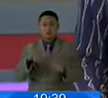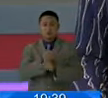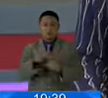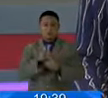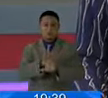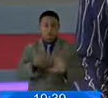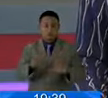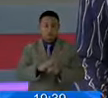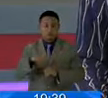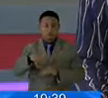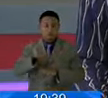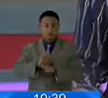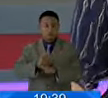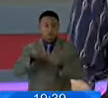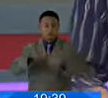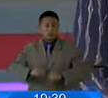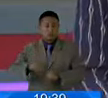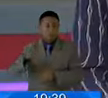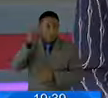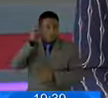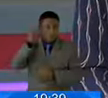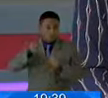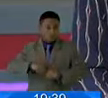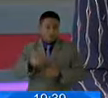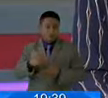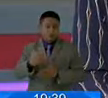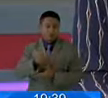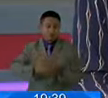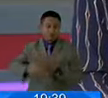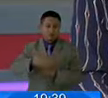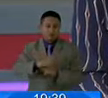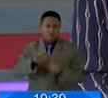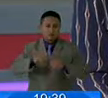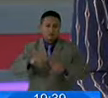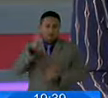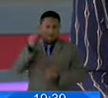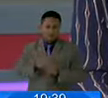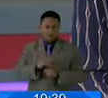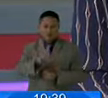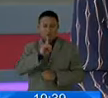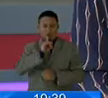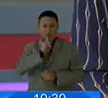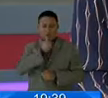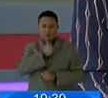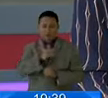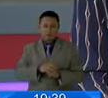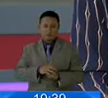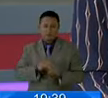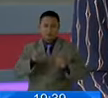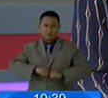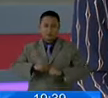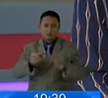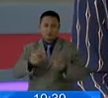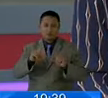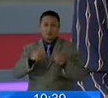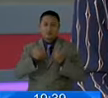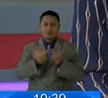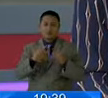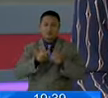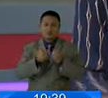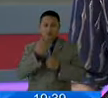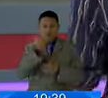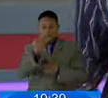una alternativa para las mujeres que deseen compartir de forma confidencial su historia a través de una red social. Presta